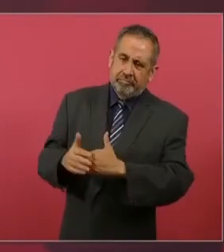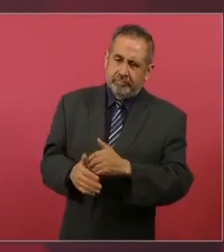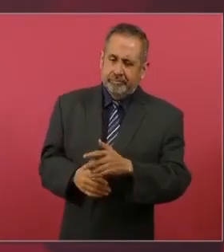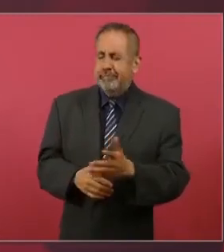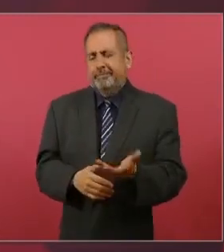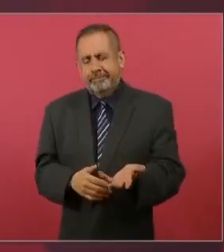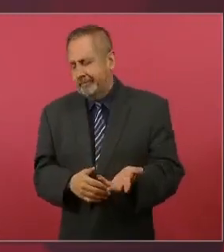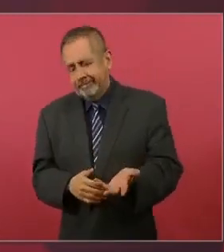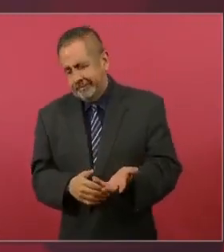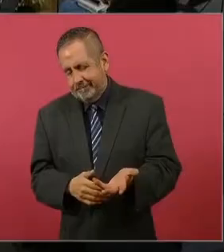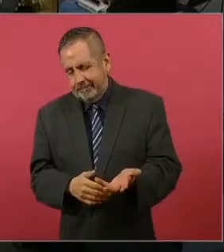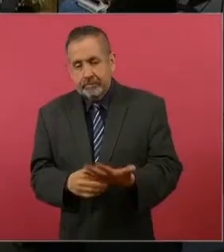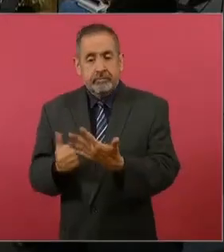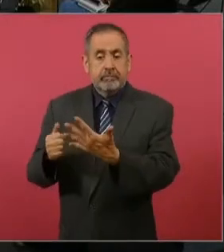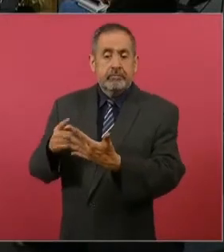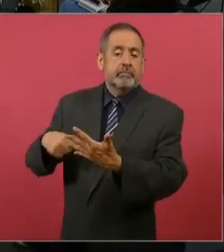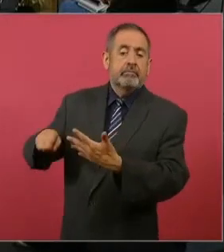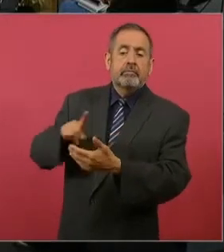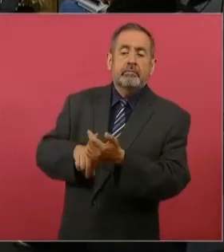lo que alguno me dijera, ¿no?